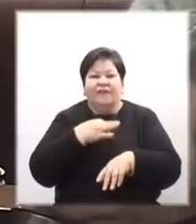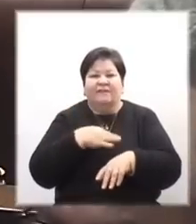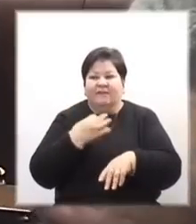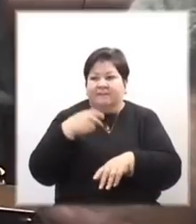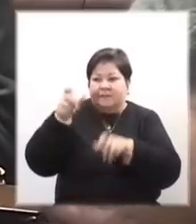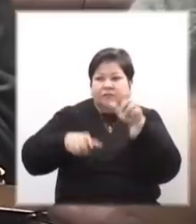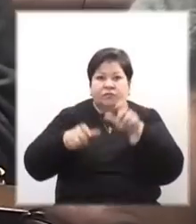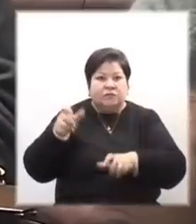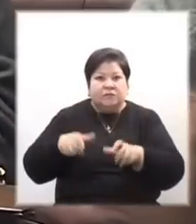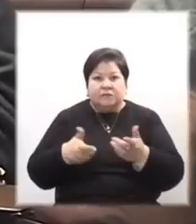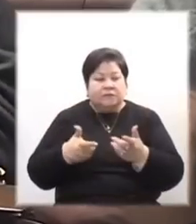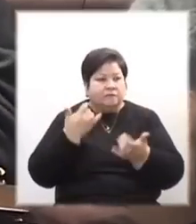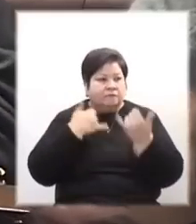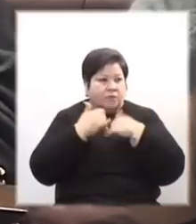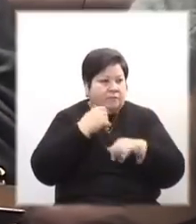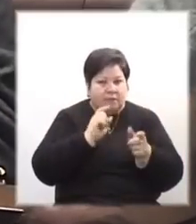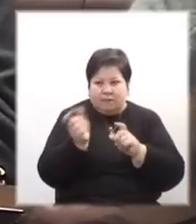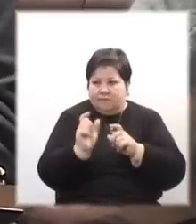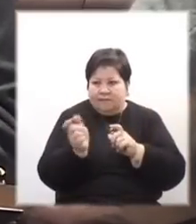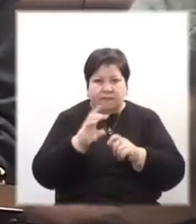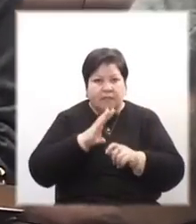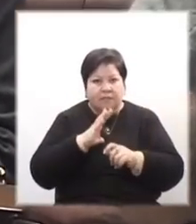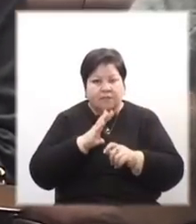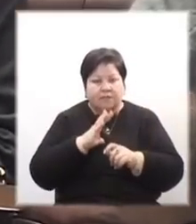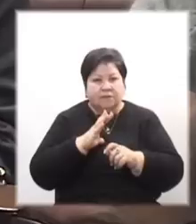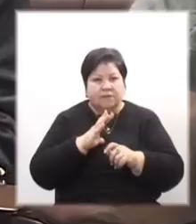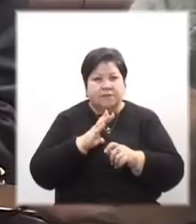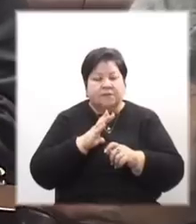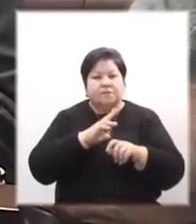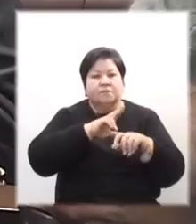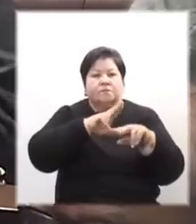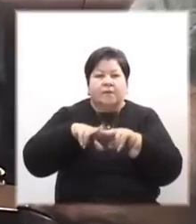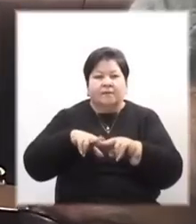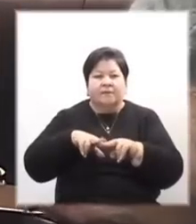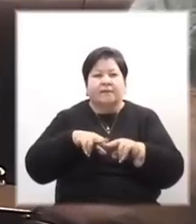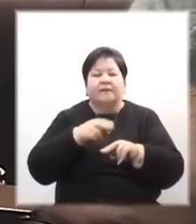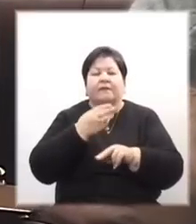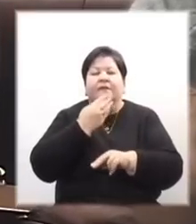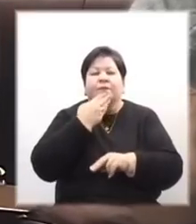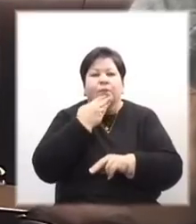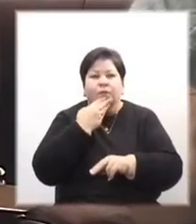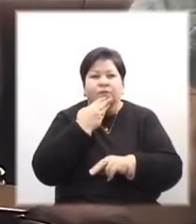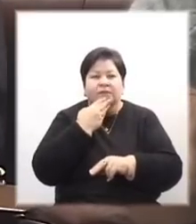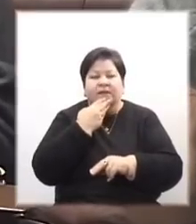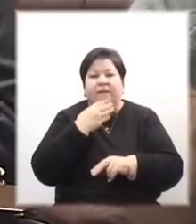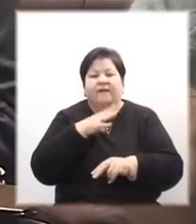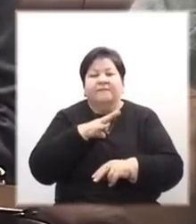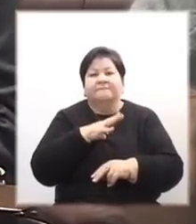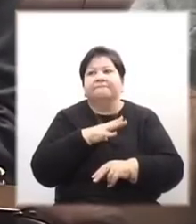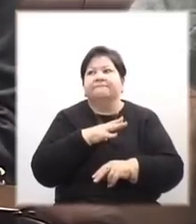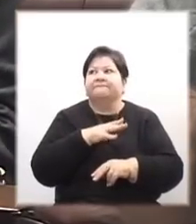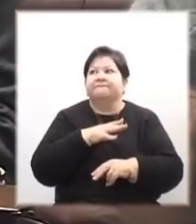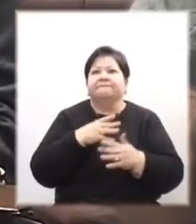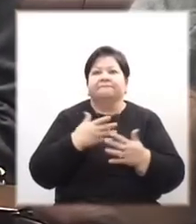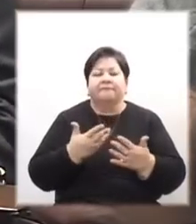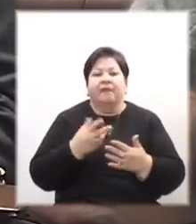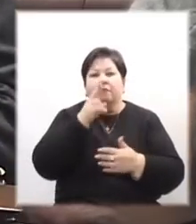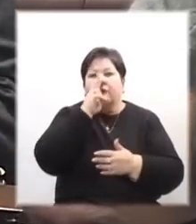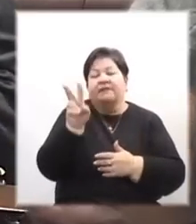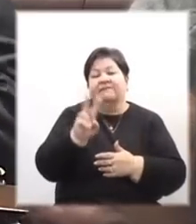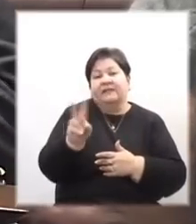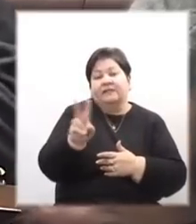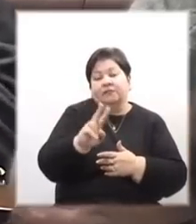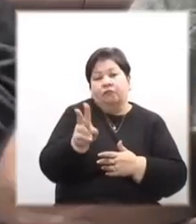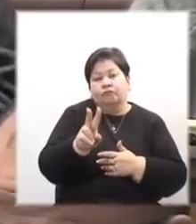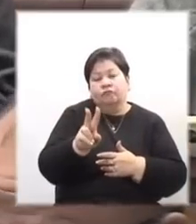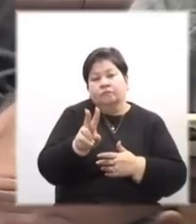un informe y otro? Las llamadas muertes dudosas en el año 2022